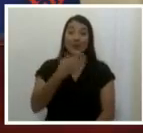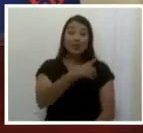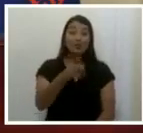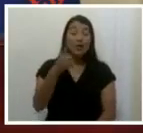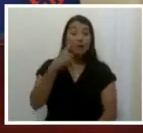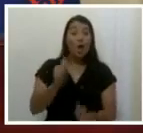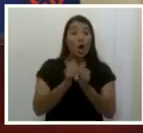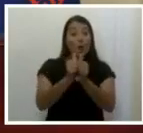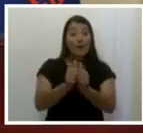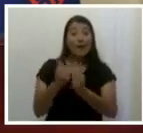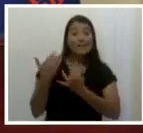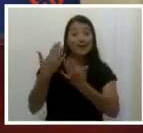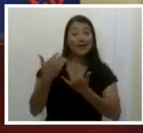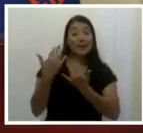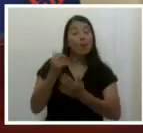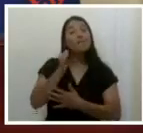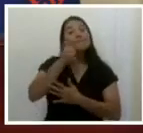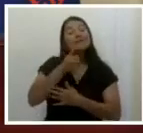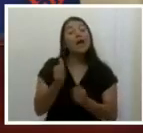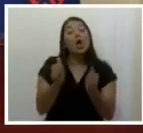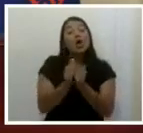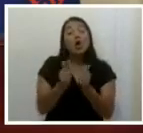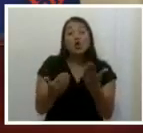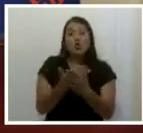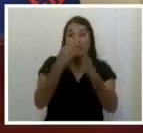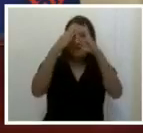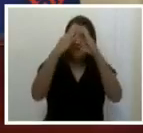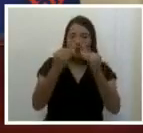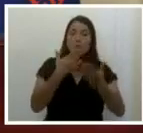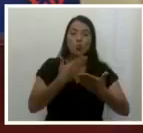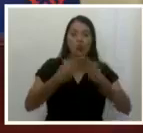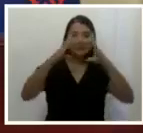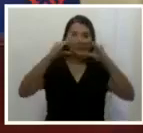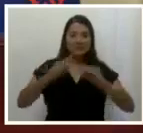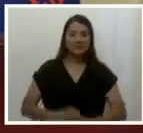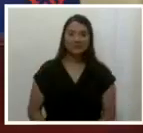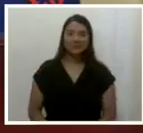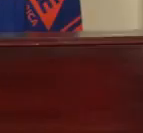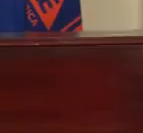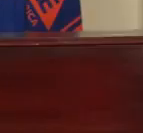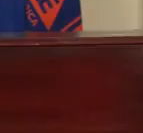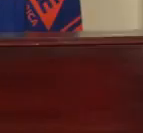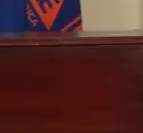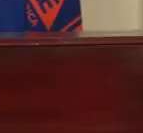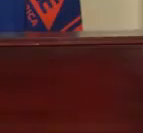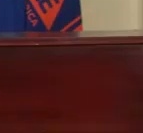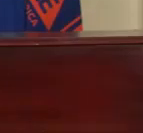acompañarnos. Los esperamos mañana con una nueva actualización. Muy buenas tardes.